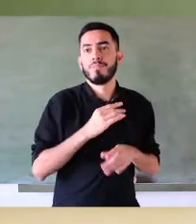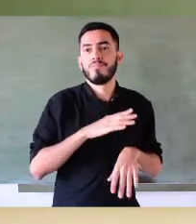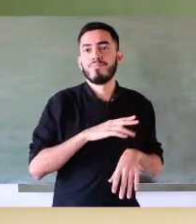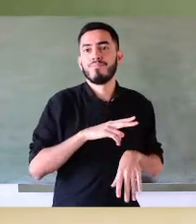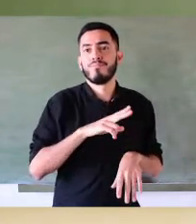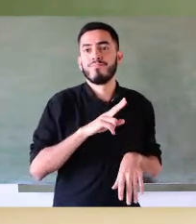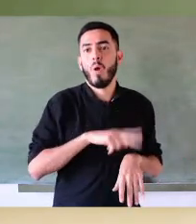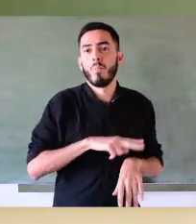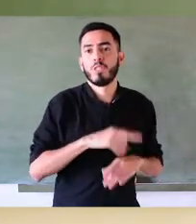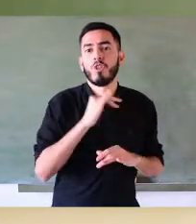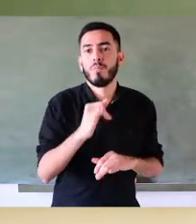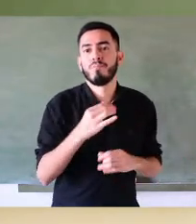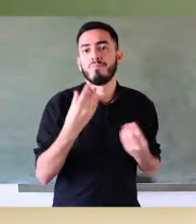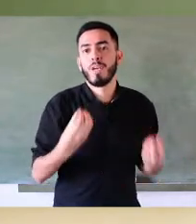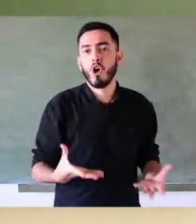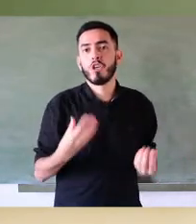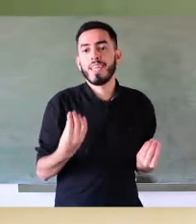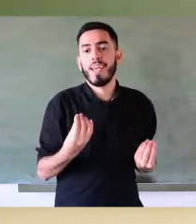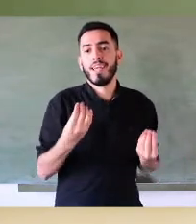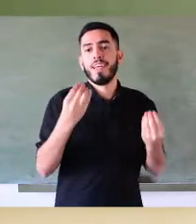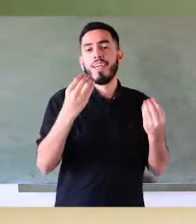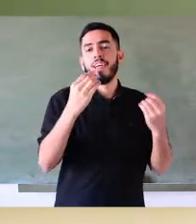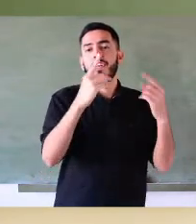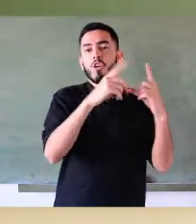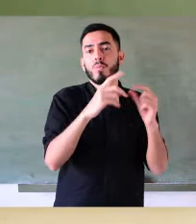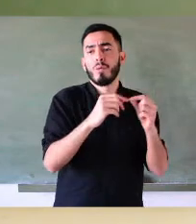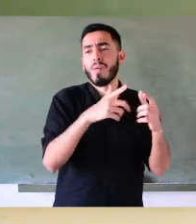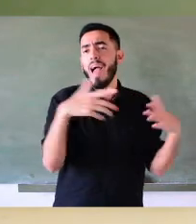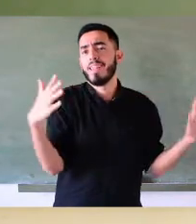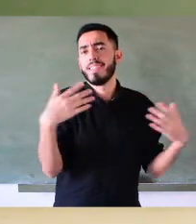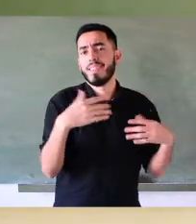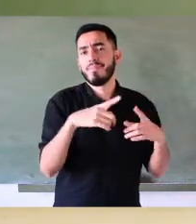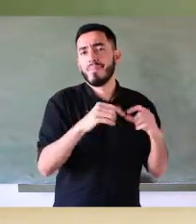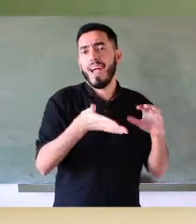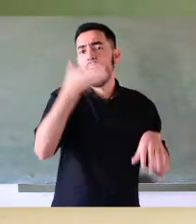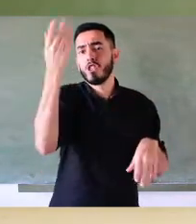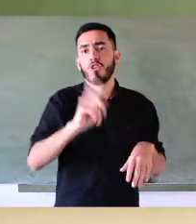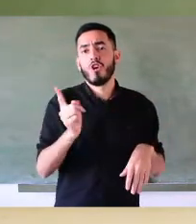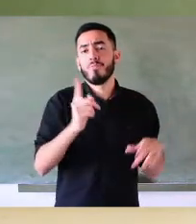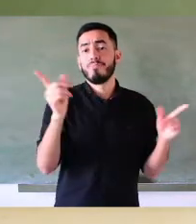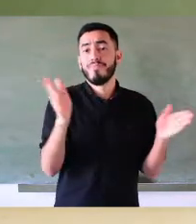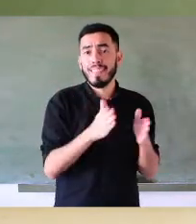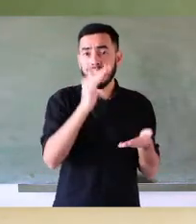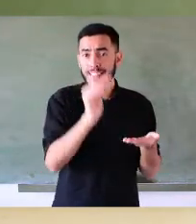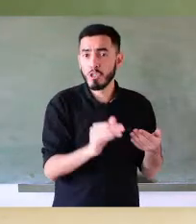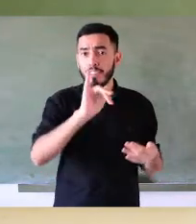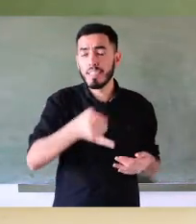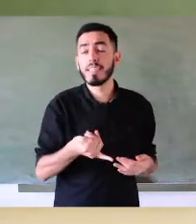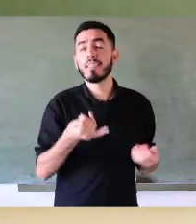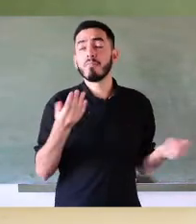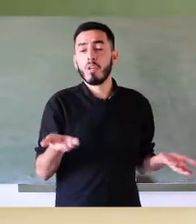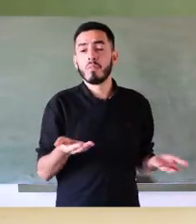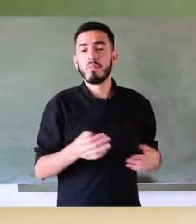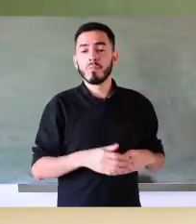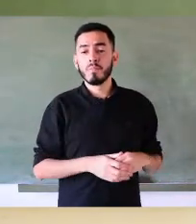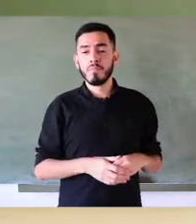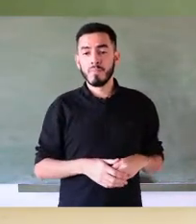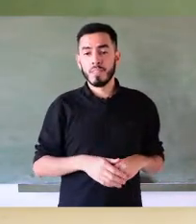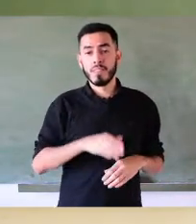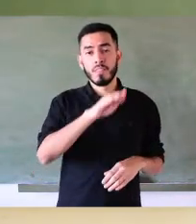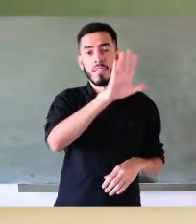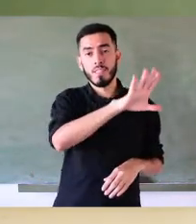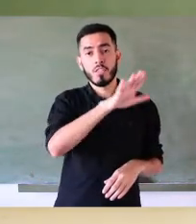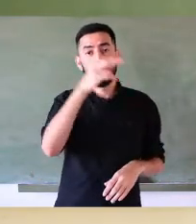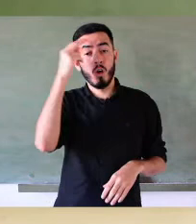simplificar para que los números sean más pequeños. Entonces, dividimos por 5, tanto al 5 como al 10, y al 9,